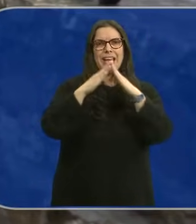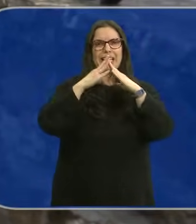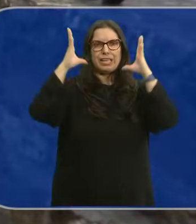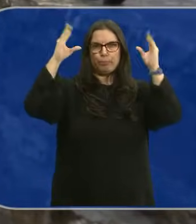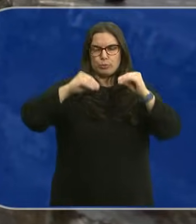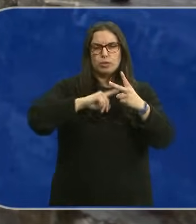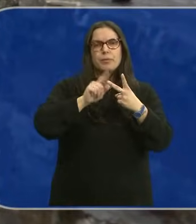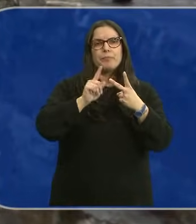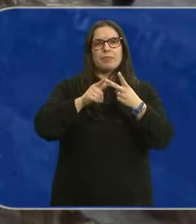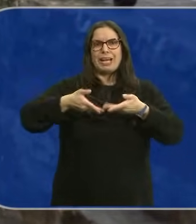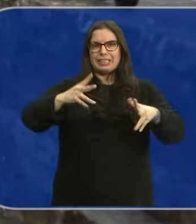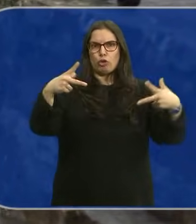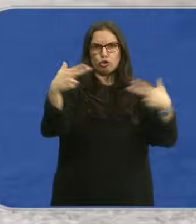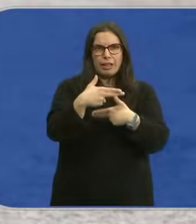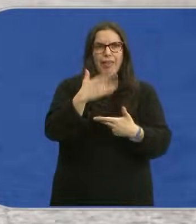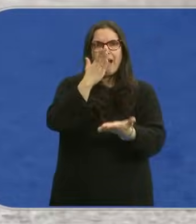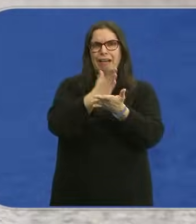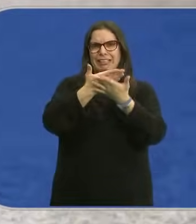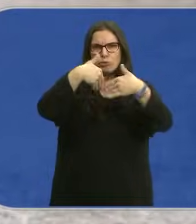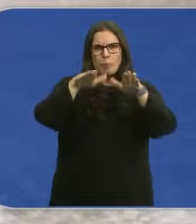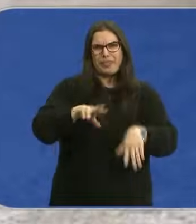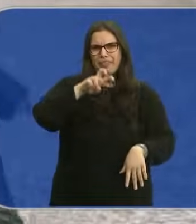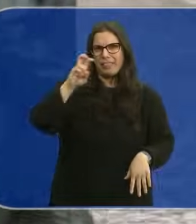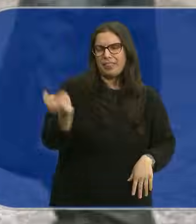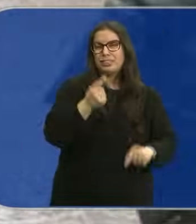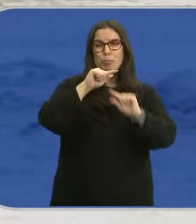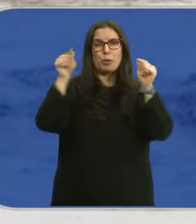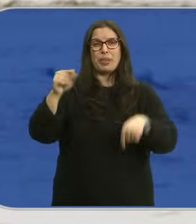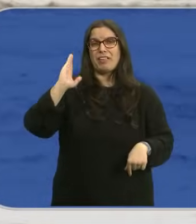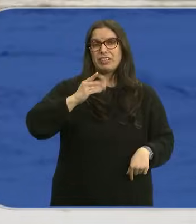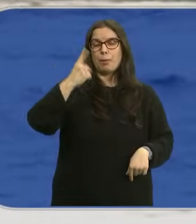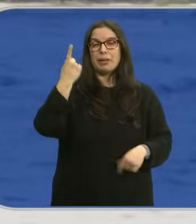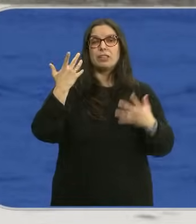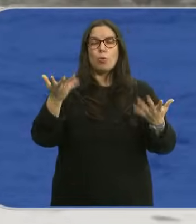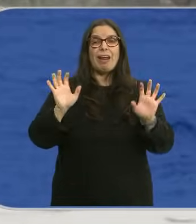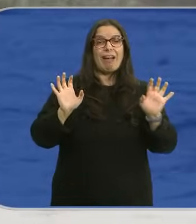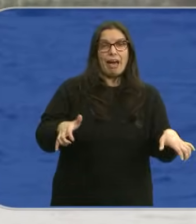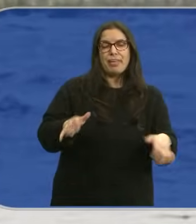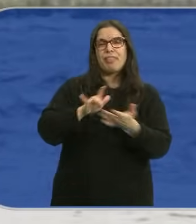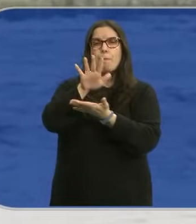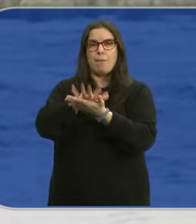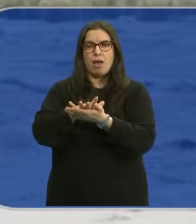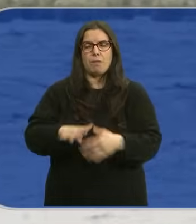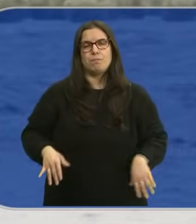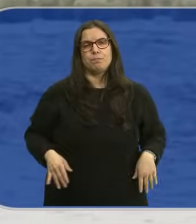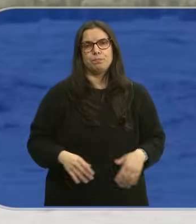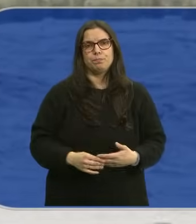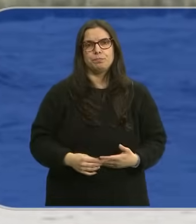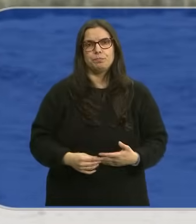luz, carreteras cortadas y las clases están suspendidas. Las provincias más afectadas son las de Cádiz y Málaga.